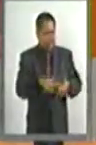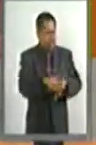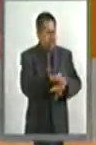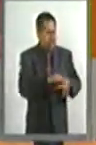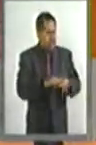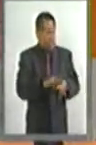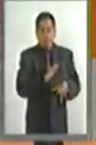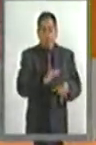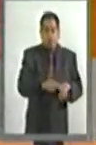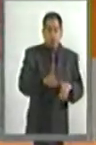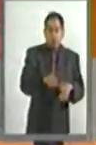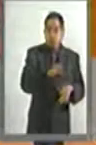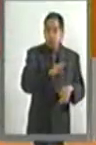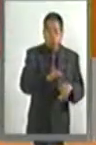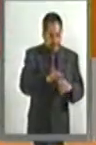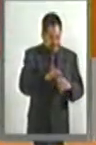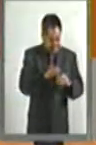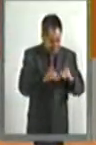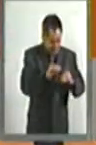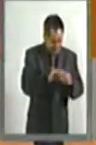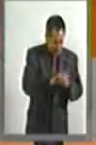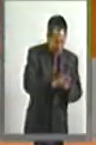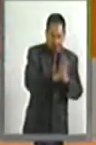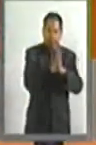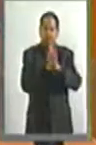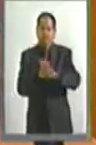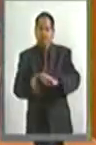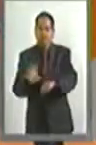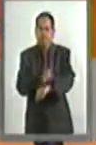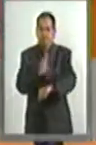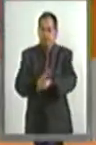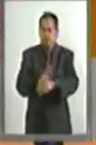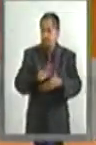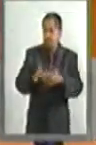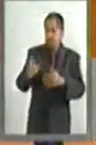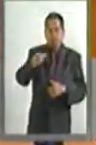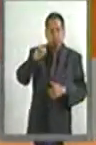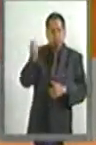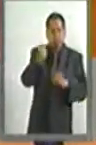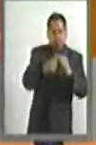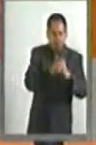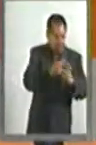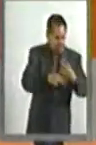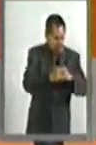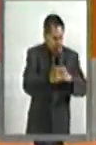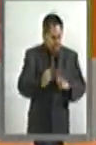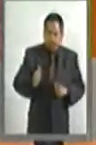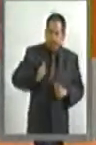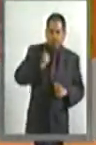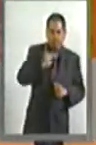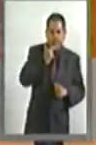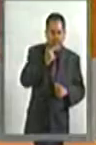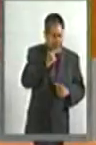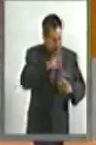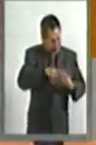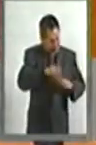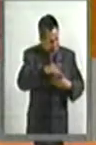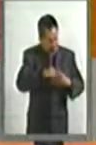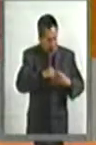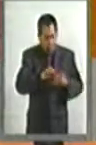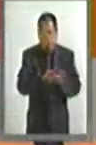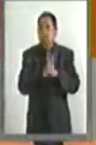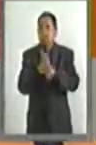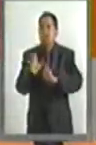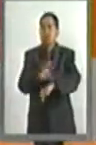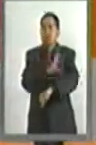pueden transformarse en electricidad gracias a las tecnologías verdes de biodigestión. De hecho, si toda